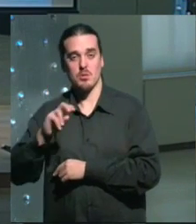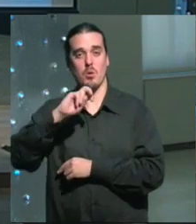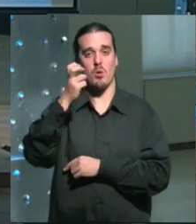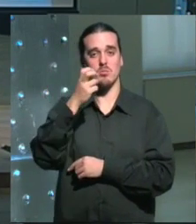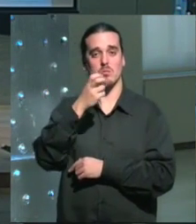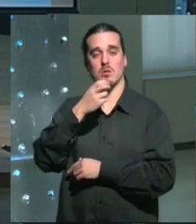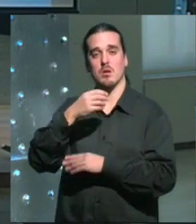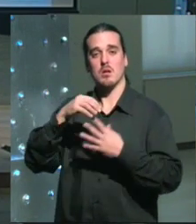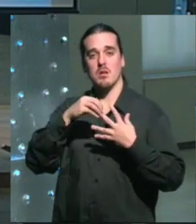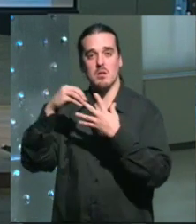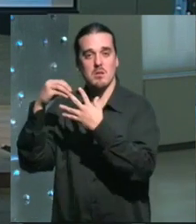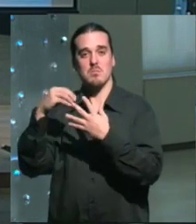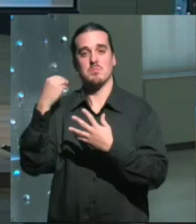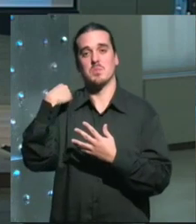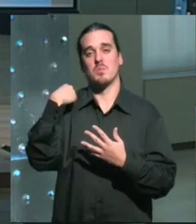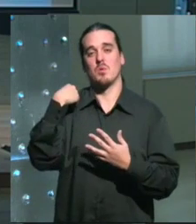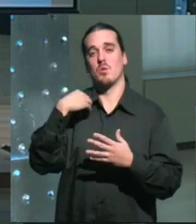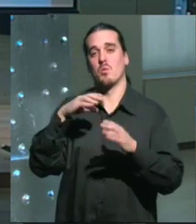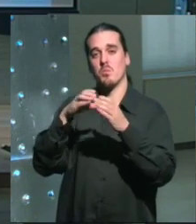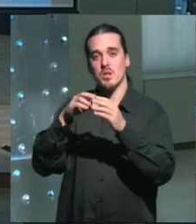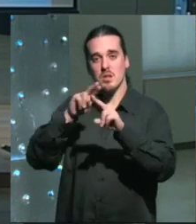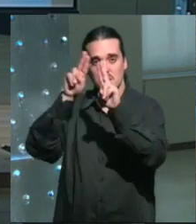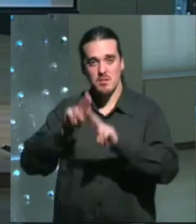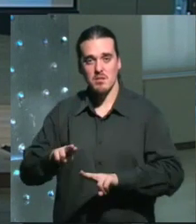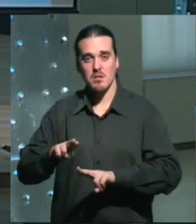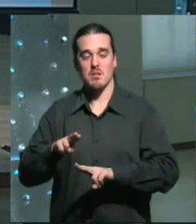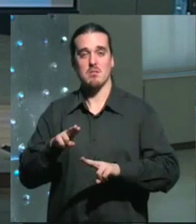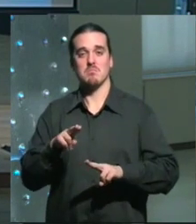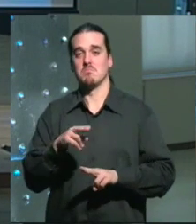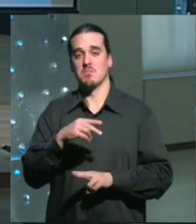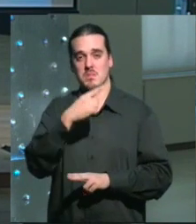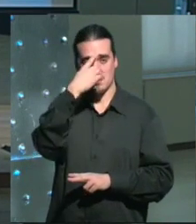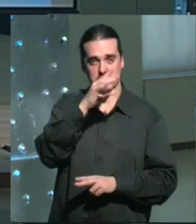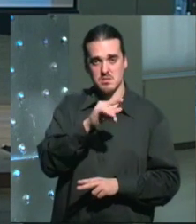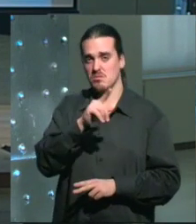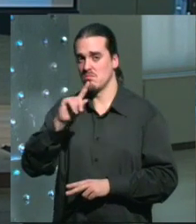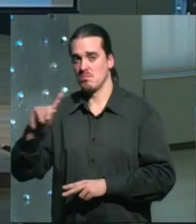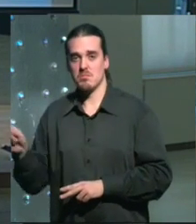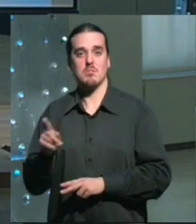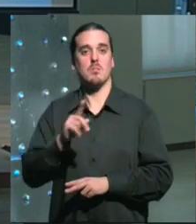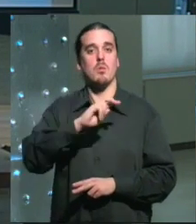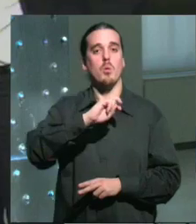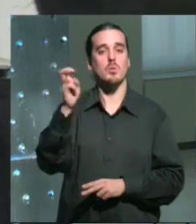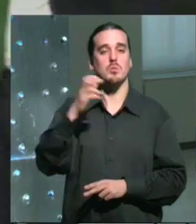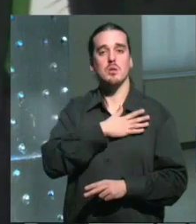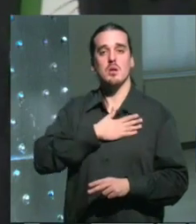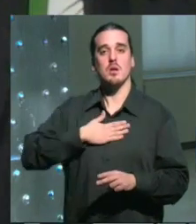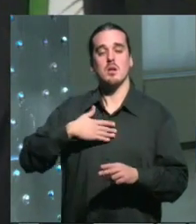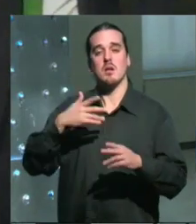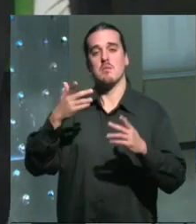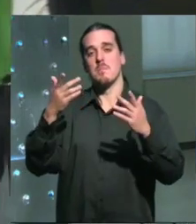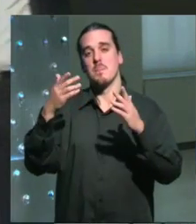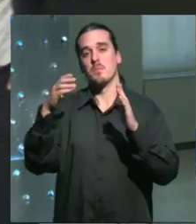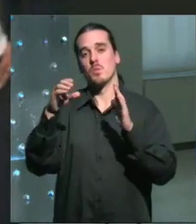comunidad internacional, el otro sí. Uno decía que quería modificar la Constitución de Estados Unidos, el señor Romney, no para aportar